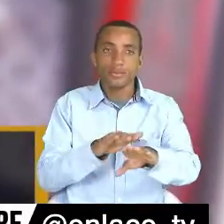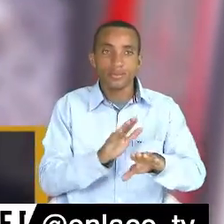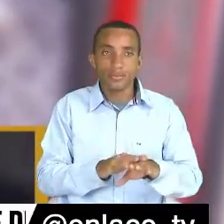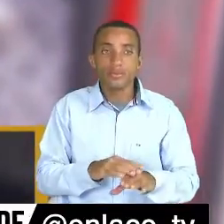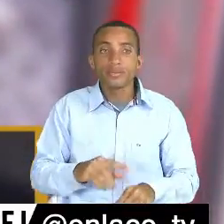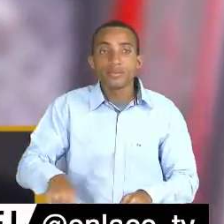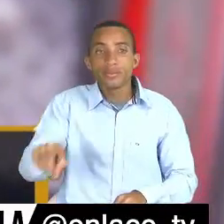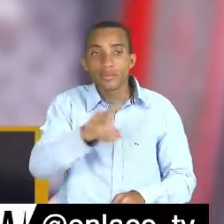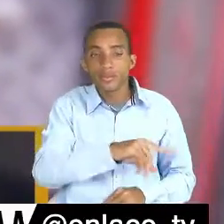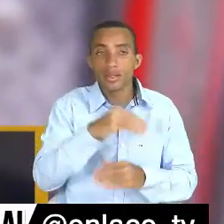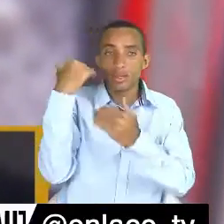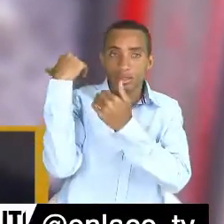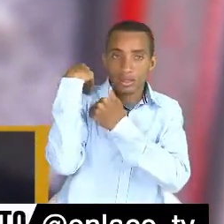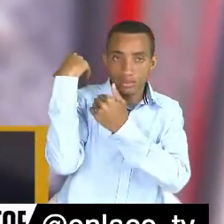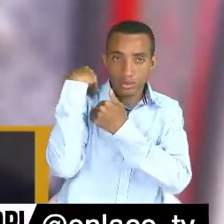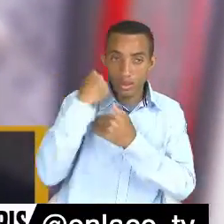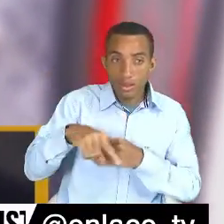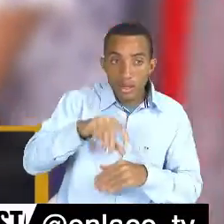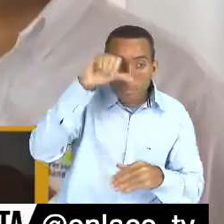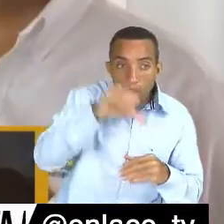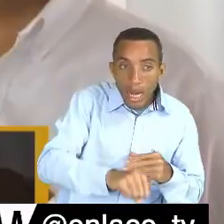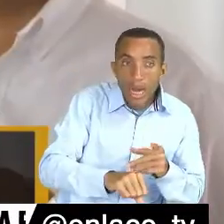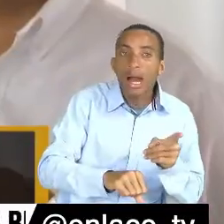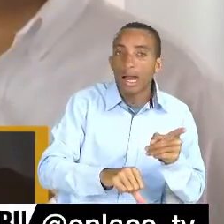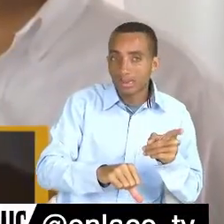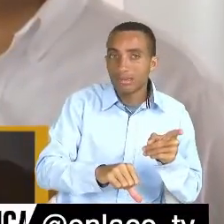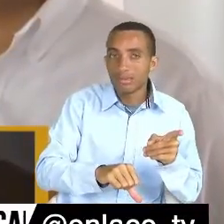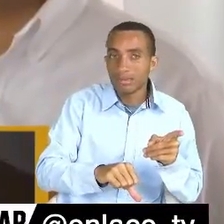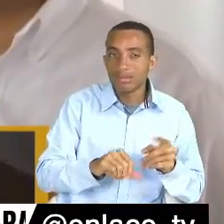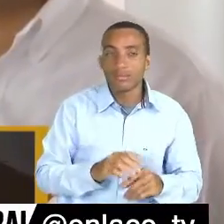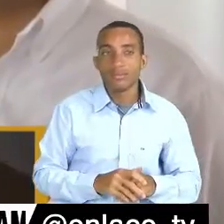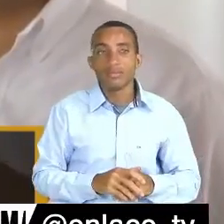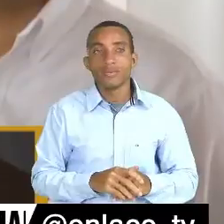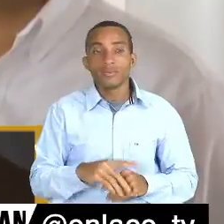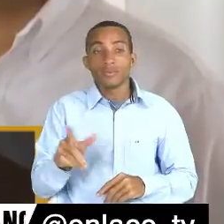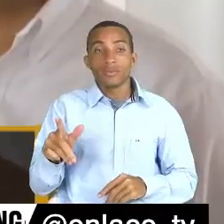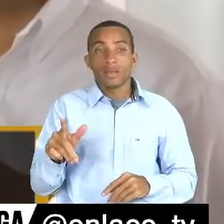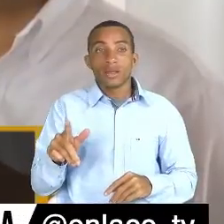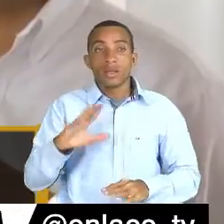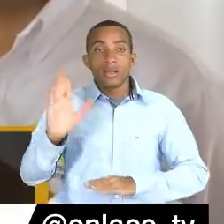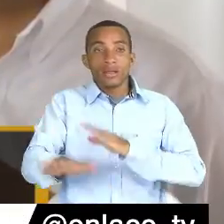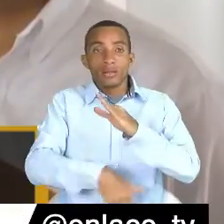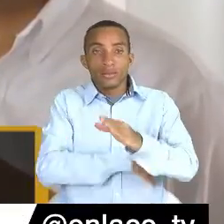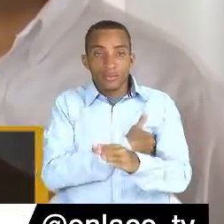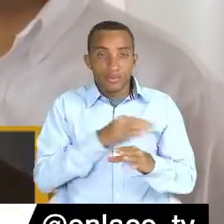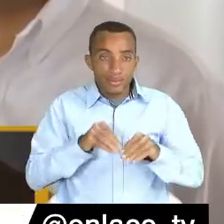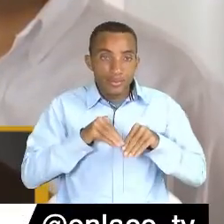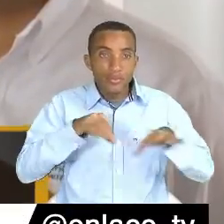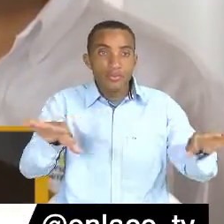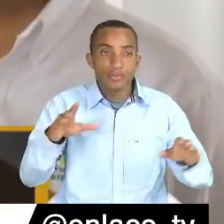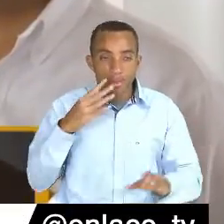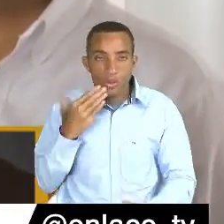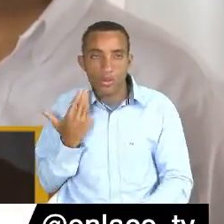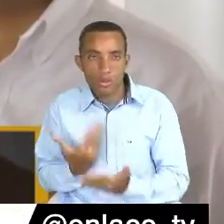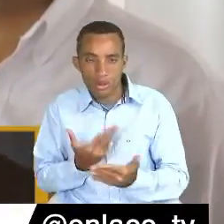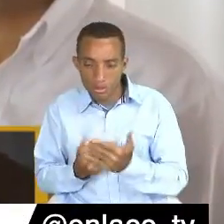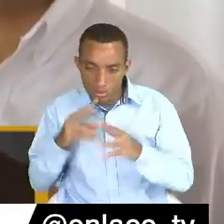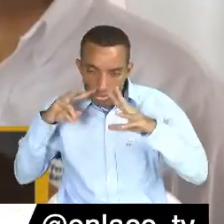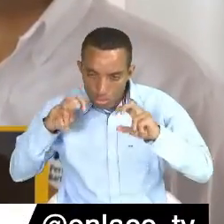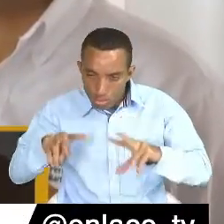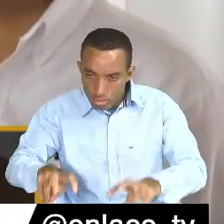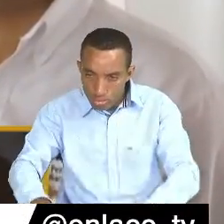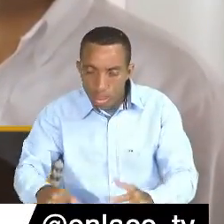presuntos responsables de este hecho. De acuerdo a lo expresado, el Ministerio Público recaudó material probatorio suficiente que